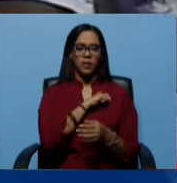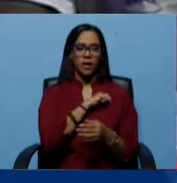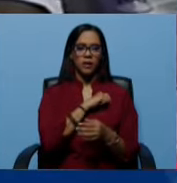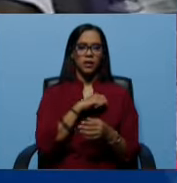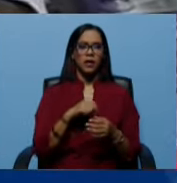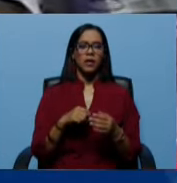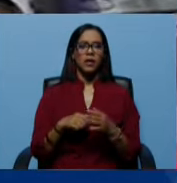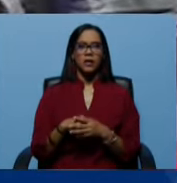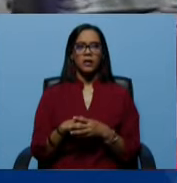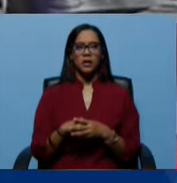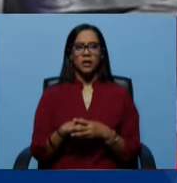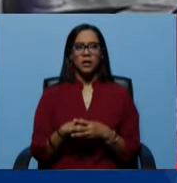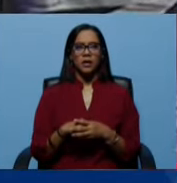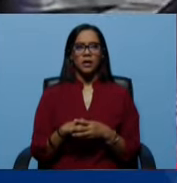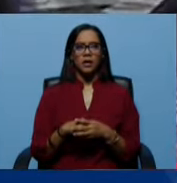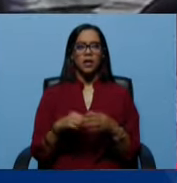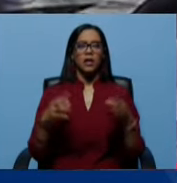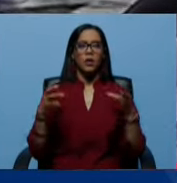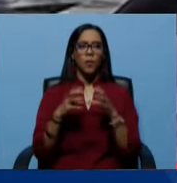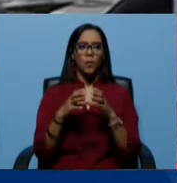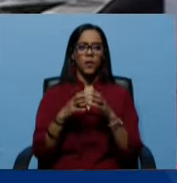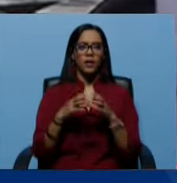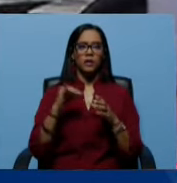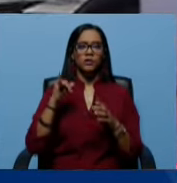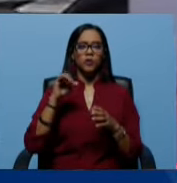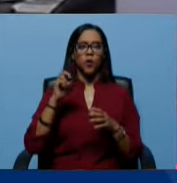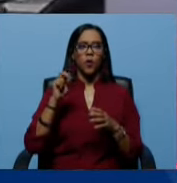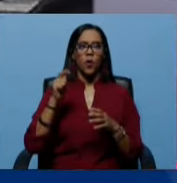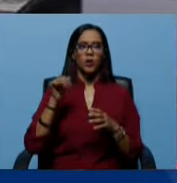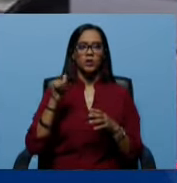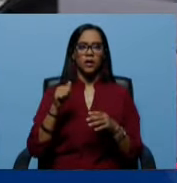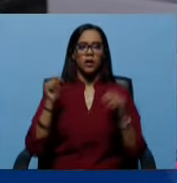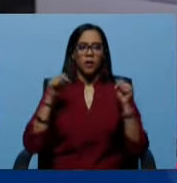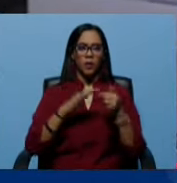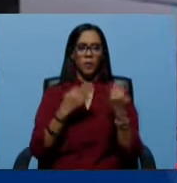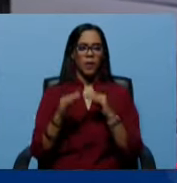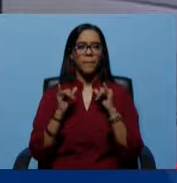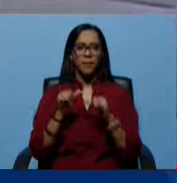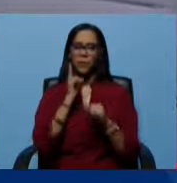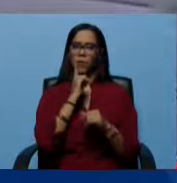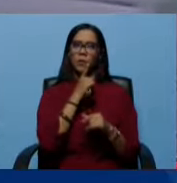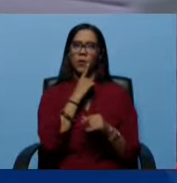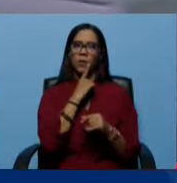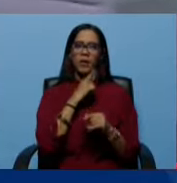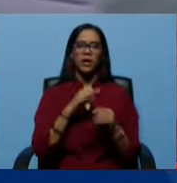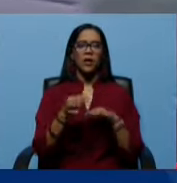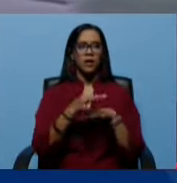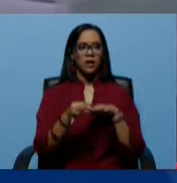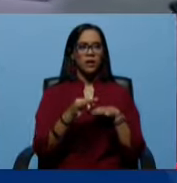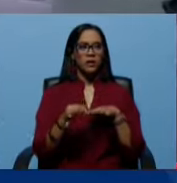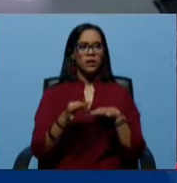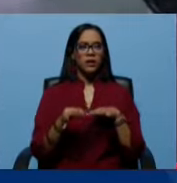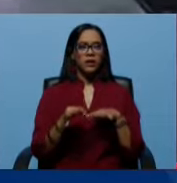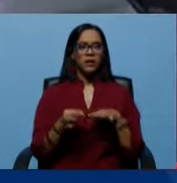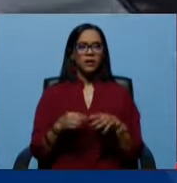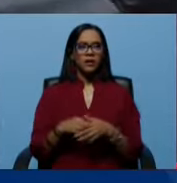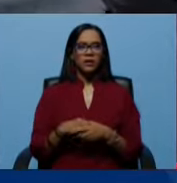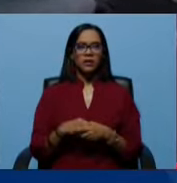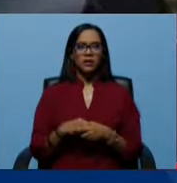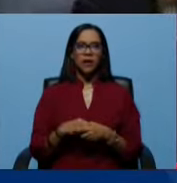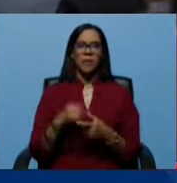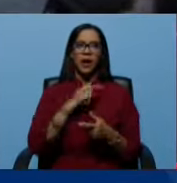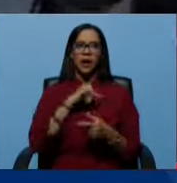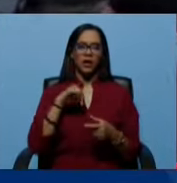el cumbe de Ocoita, hoy comunidad que lleva el mismo nombre en el municipio Acevedo. Y para